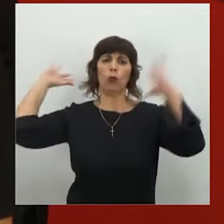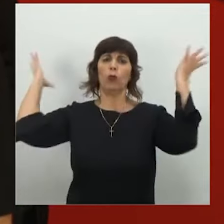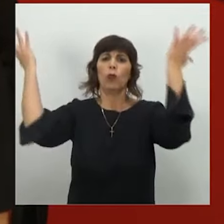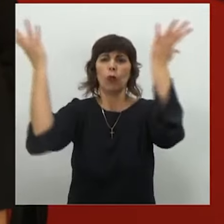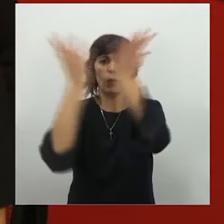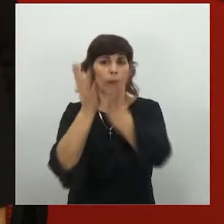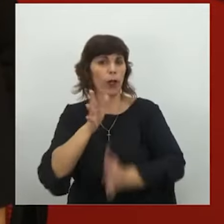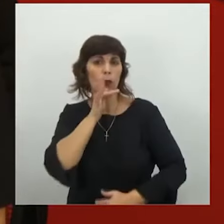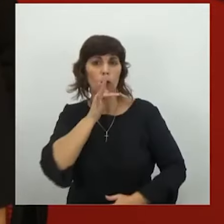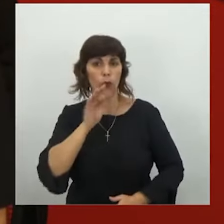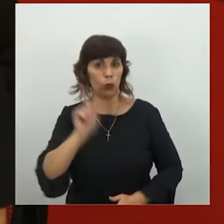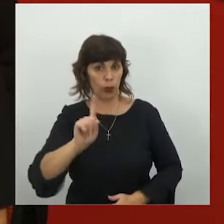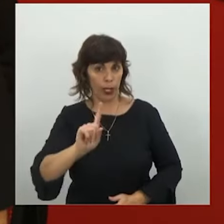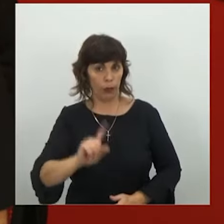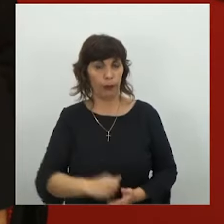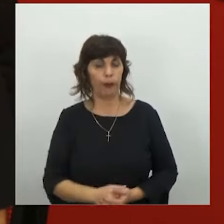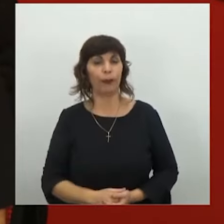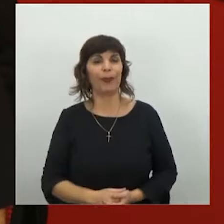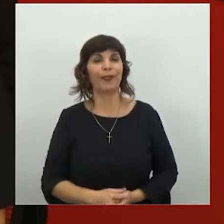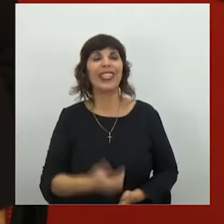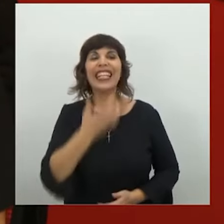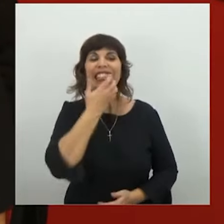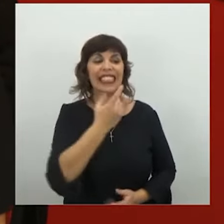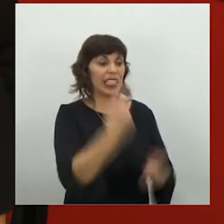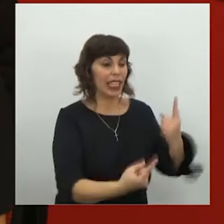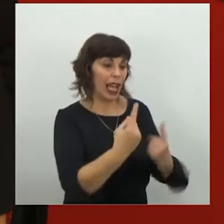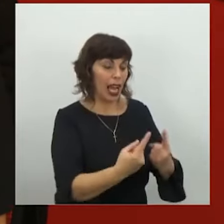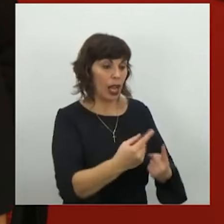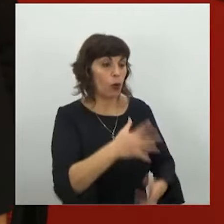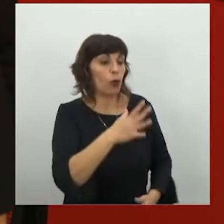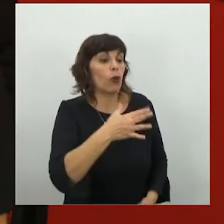Si alguno tiene sed, que venga a mí y que beba.